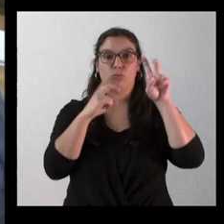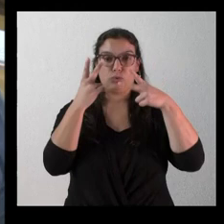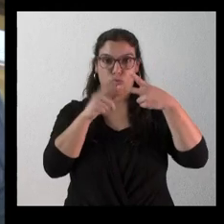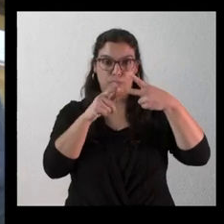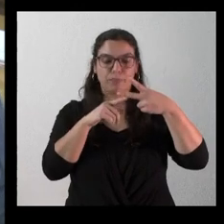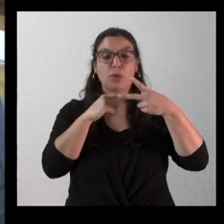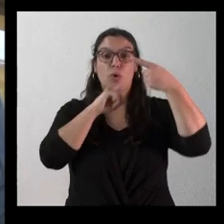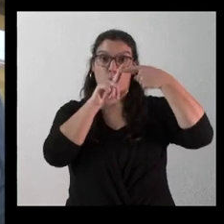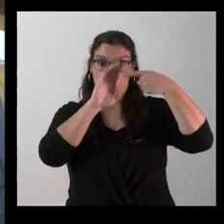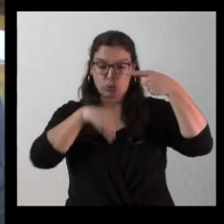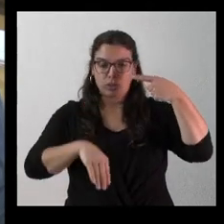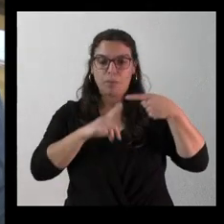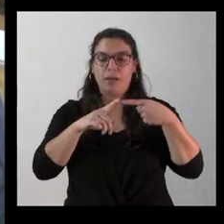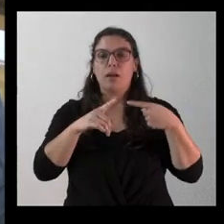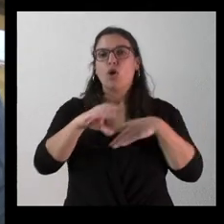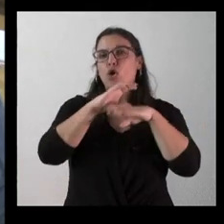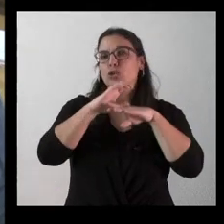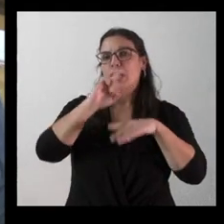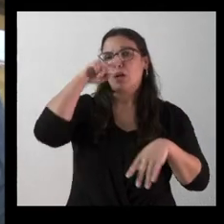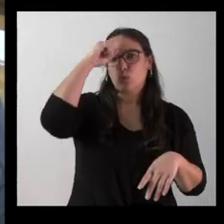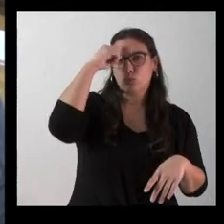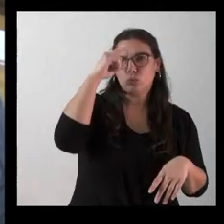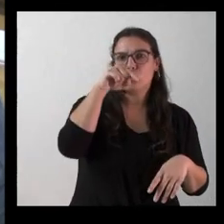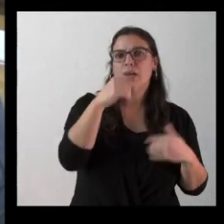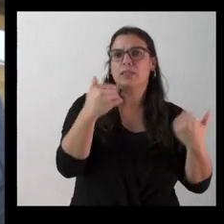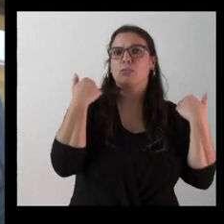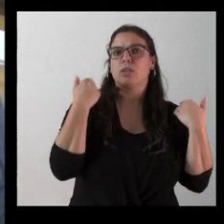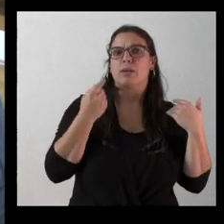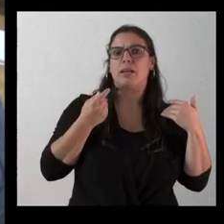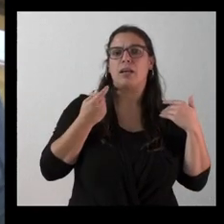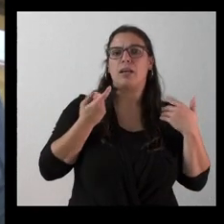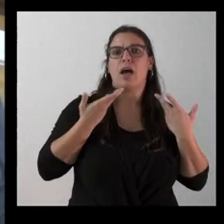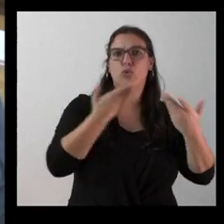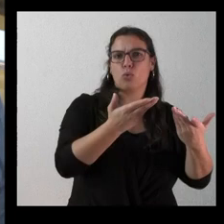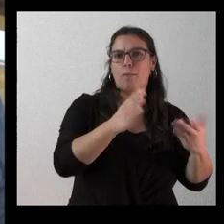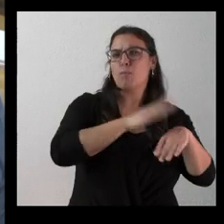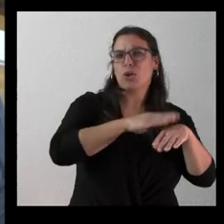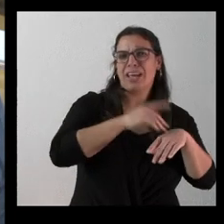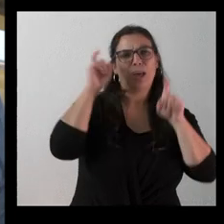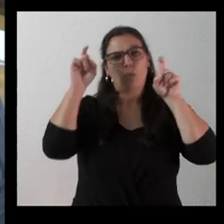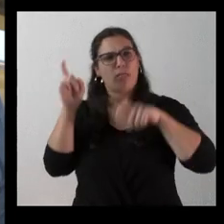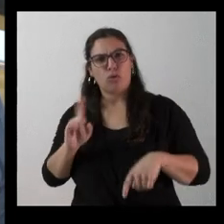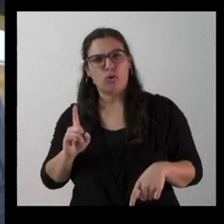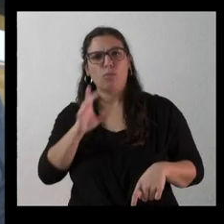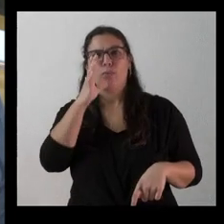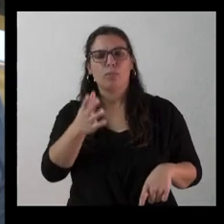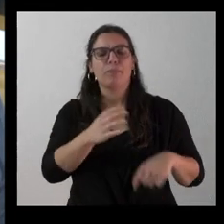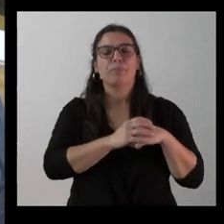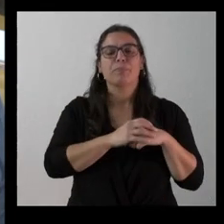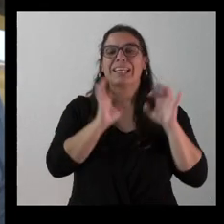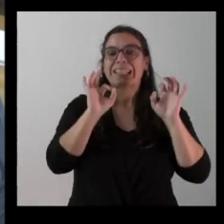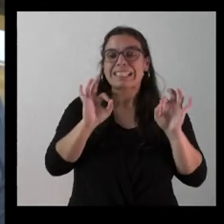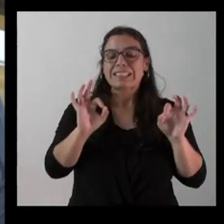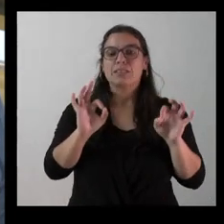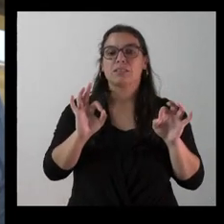porque es la consejería de cultura y no la de Educación la que da este tipo de ayudas y en concreto porque